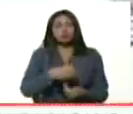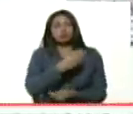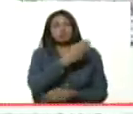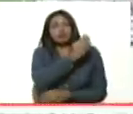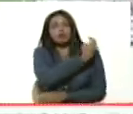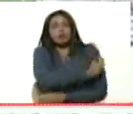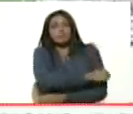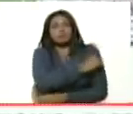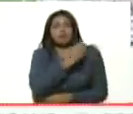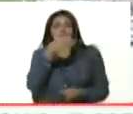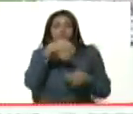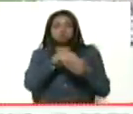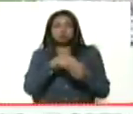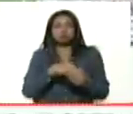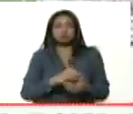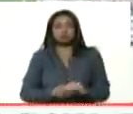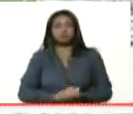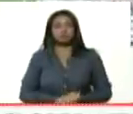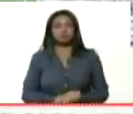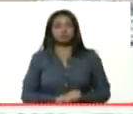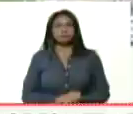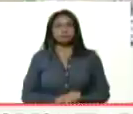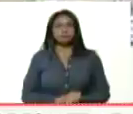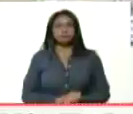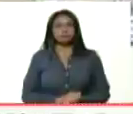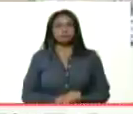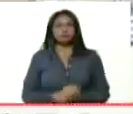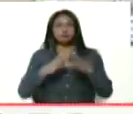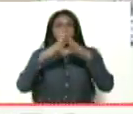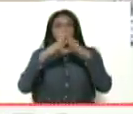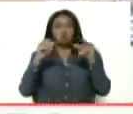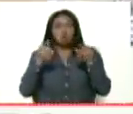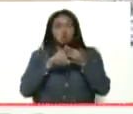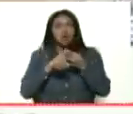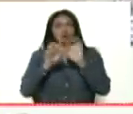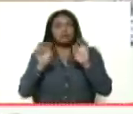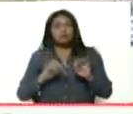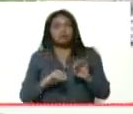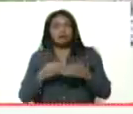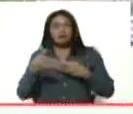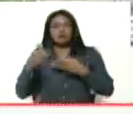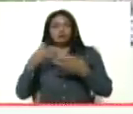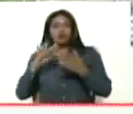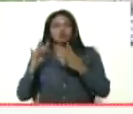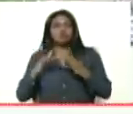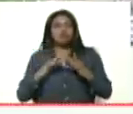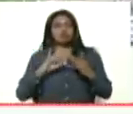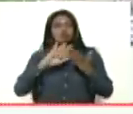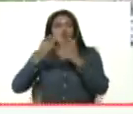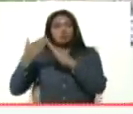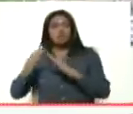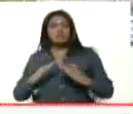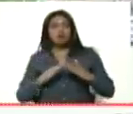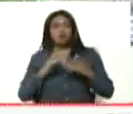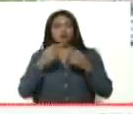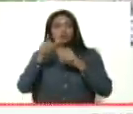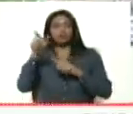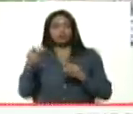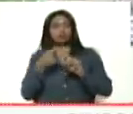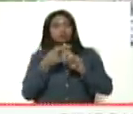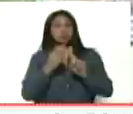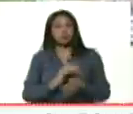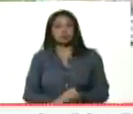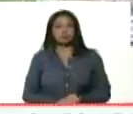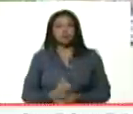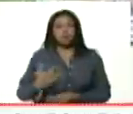diagnóstico integral de Isnotú. Todos también casos de transmisión comunitaria. Bueno, hemos podido